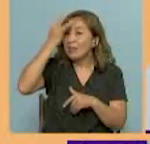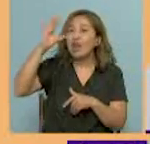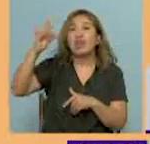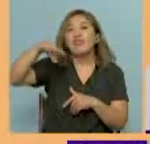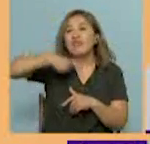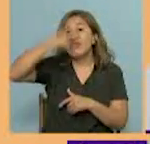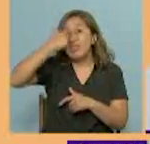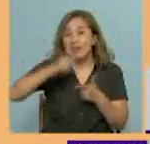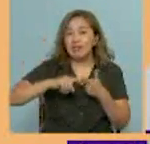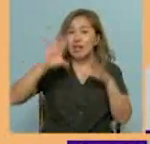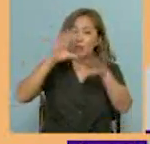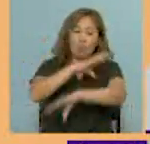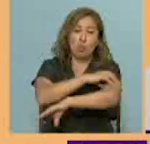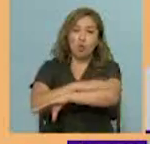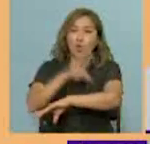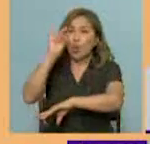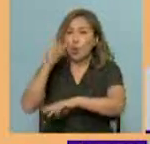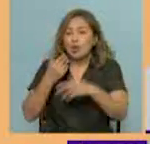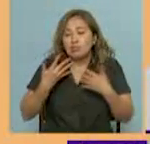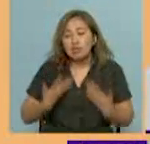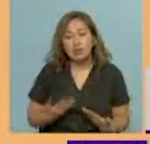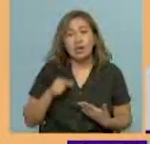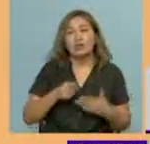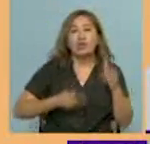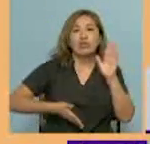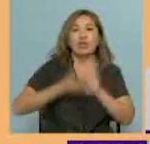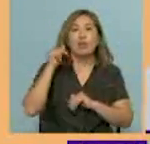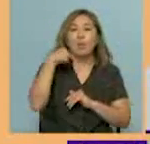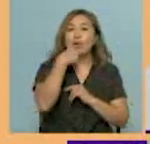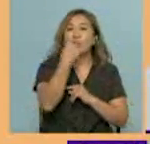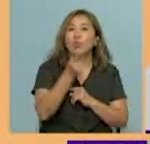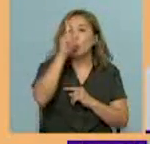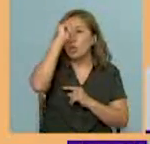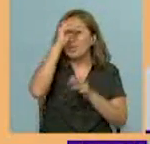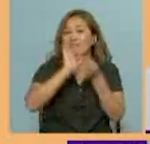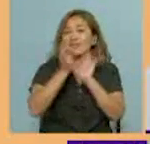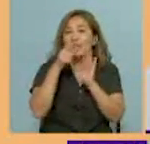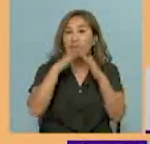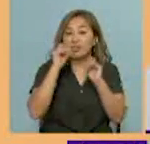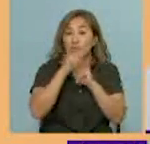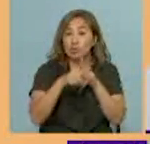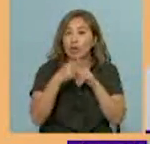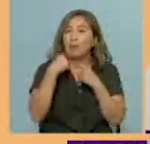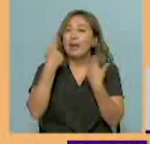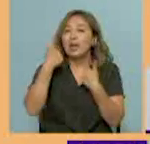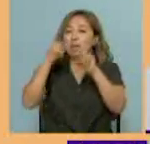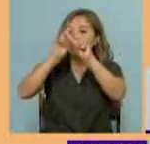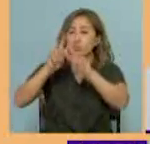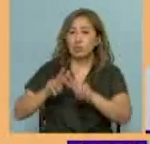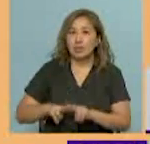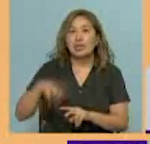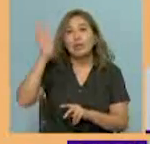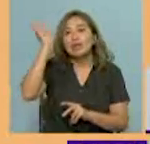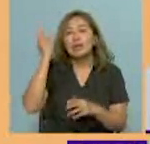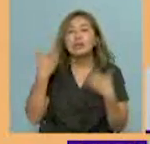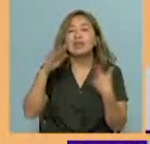intenso decaimiento consulte al centro de salud o al hospital más cercano a su domicilio para que se pueda hacer la ficha